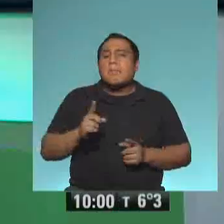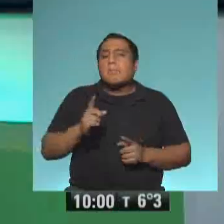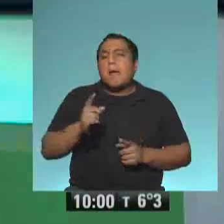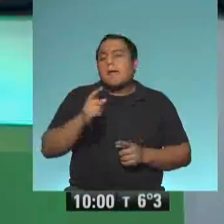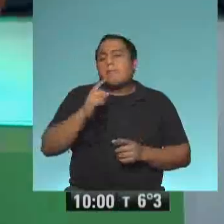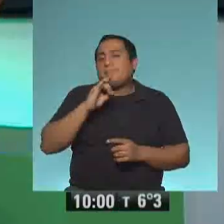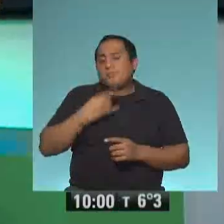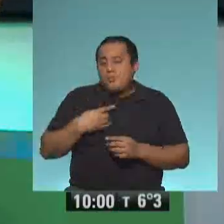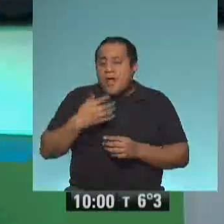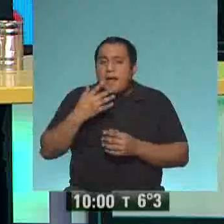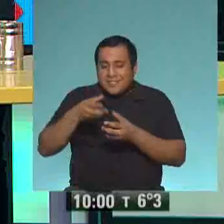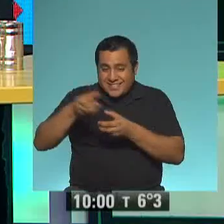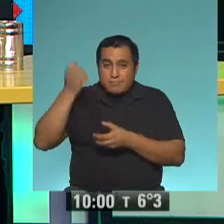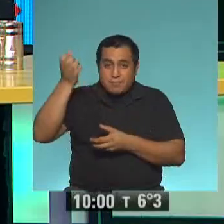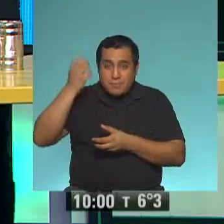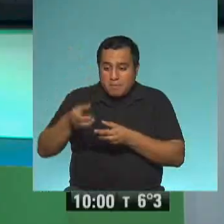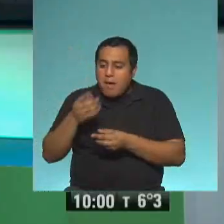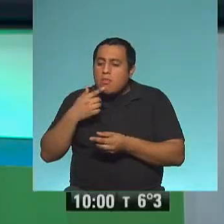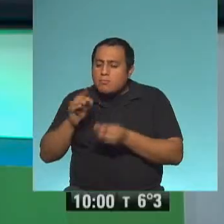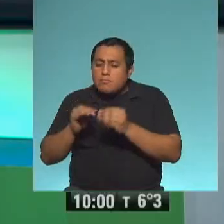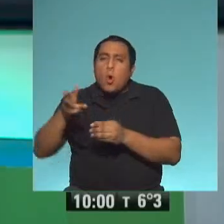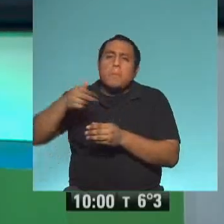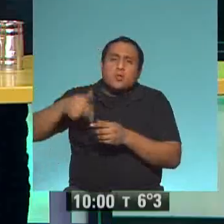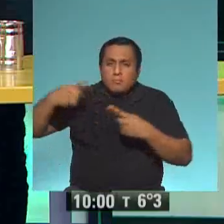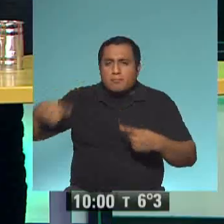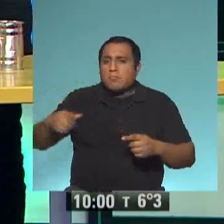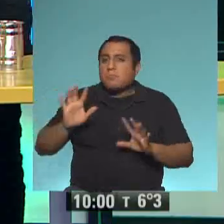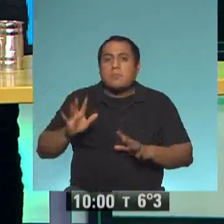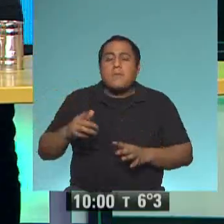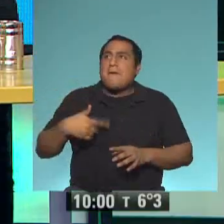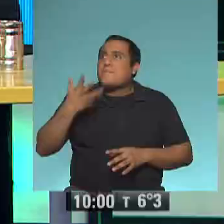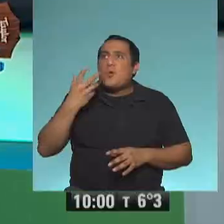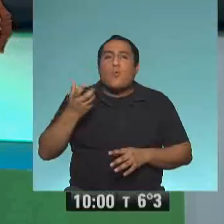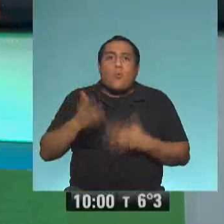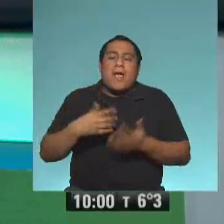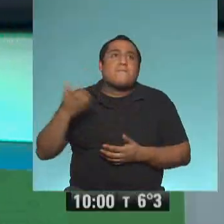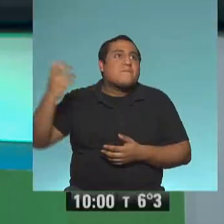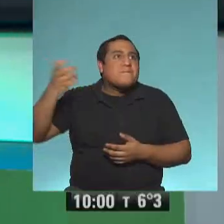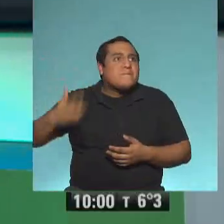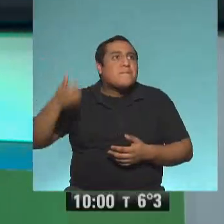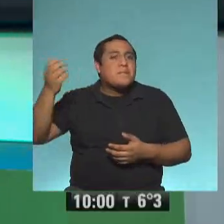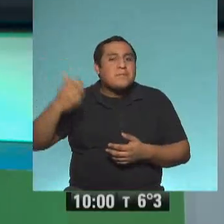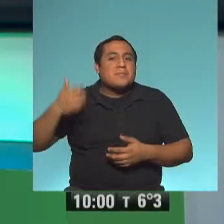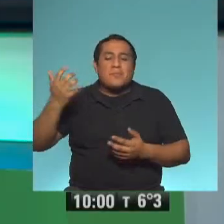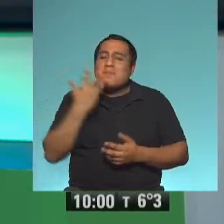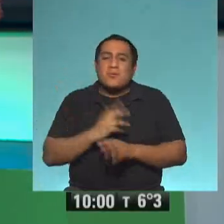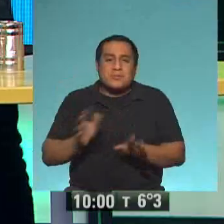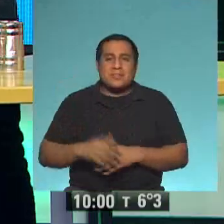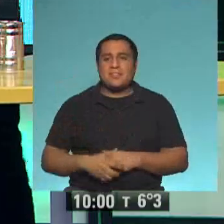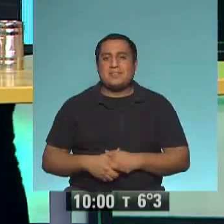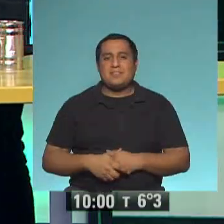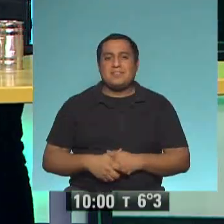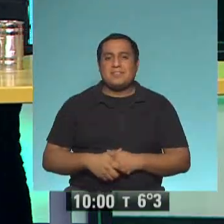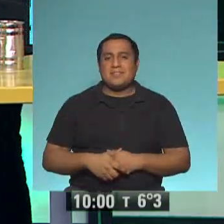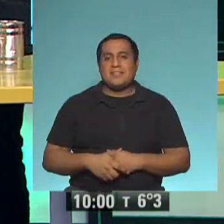Así se les queda, se las guardan. Después las pintamos bien. Exactamente. Pero me dio tantas ganas de jugar que agarré y me puse a tocar. A tocar, exacto. Ese nombre, esa es la mía. Ay, vos te